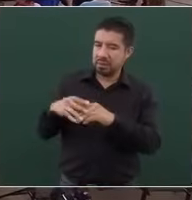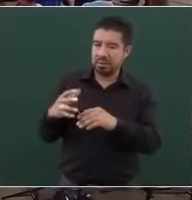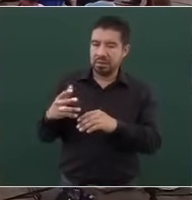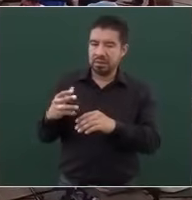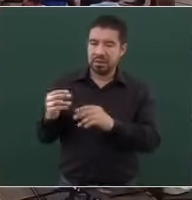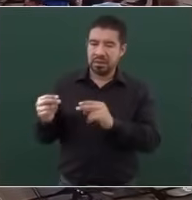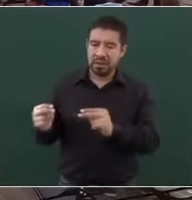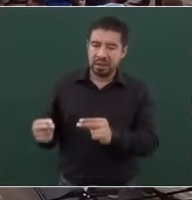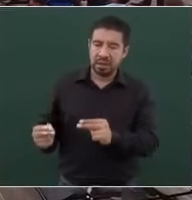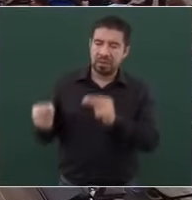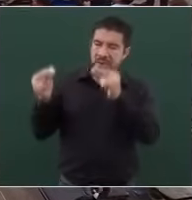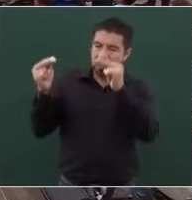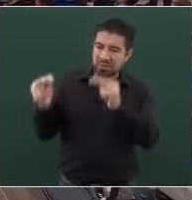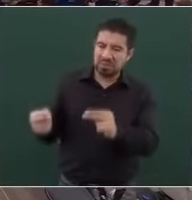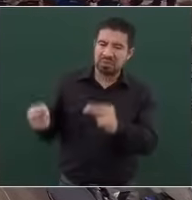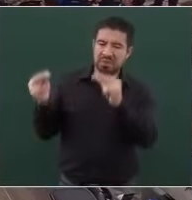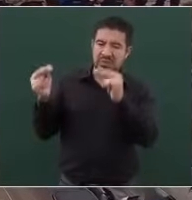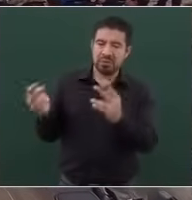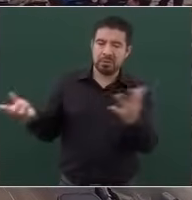negocio.